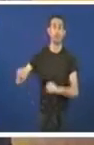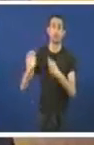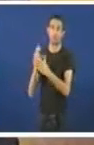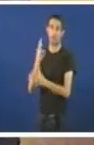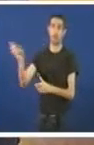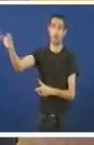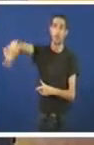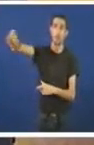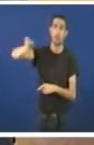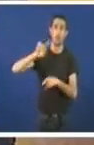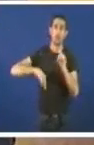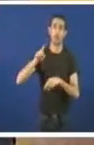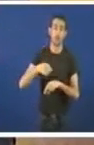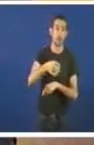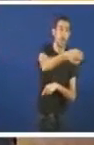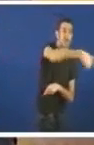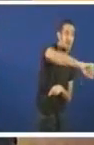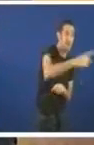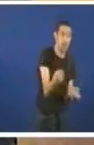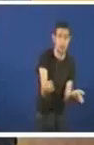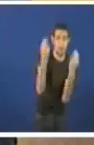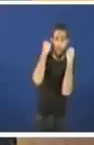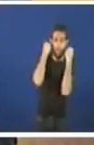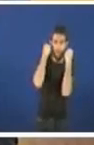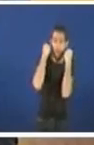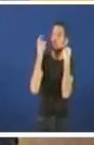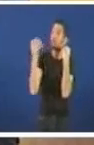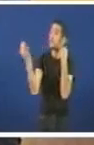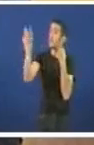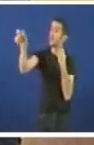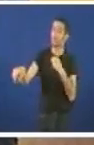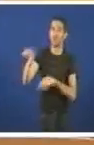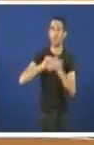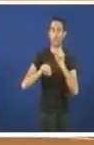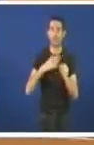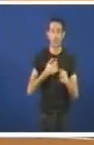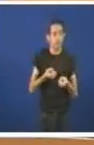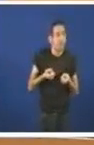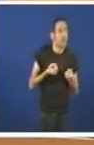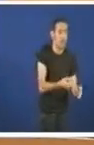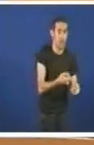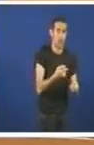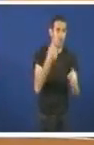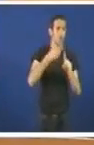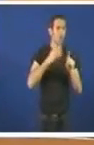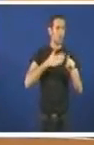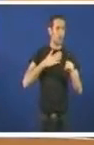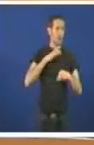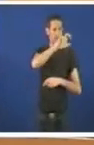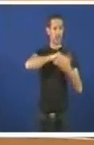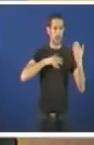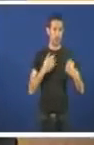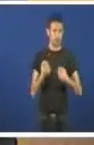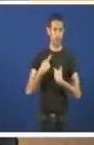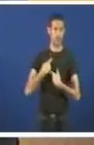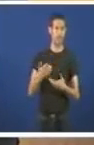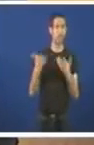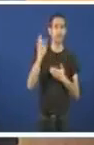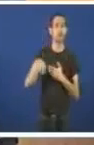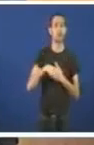que vostede ten que decidir, señor Núñez Feijóo, é se quere ser útil para este país ou simplemente gracias, continuar con